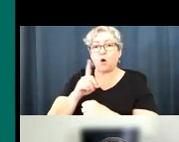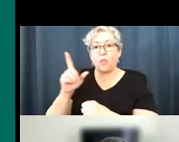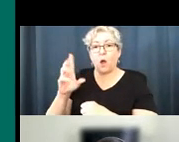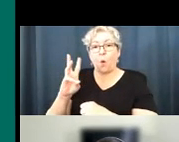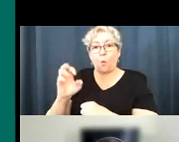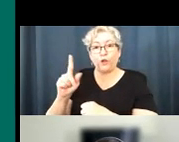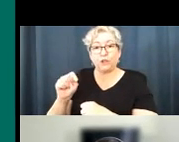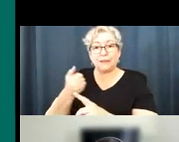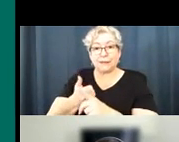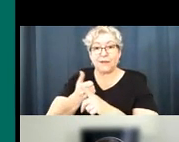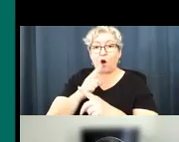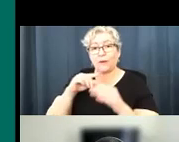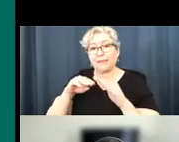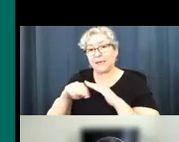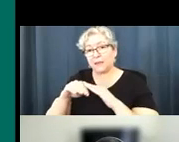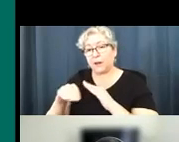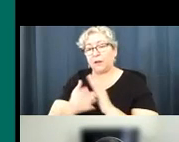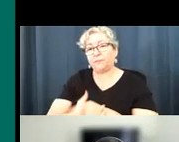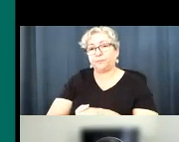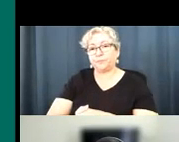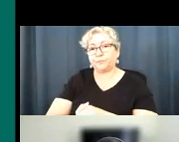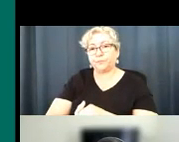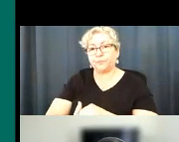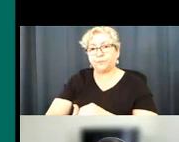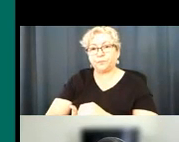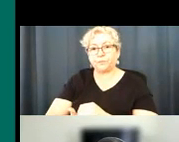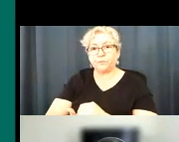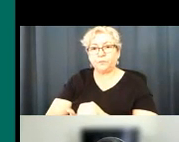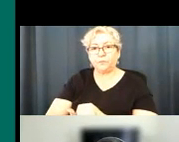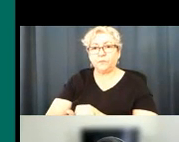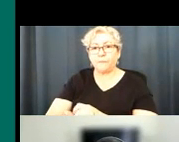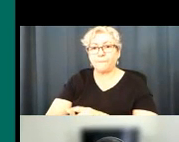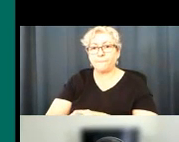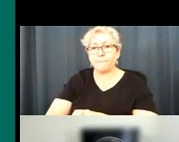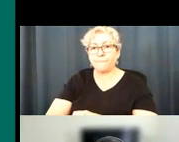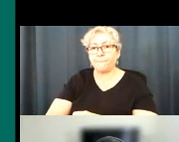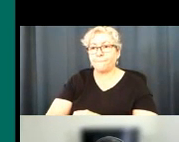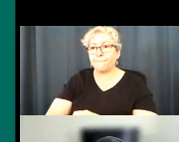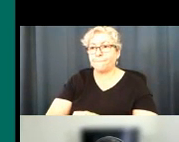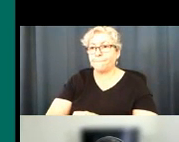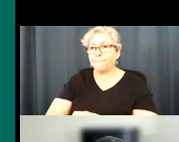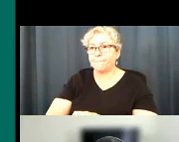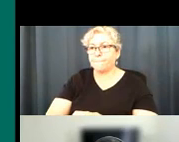del video player. Pero tiene que estar asegurarse que los widgets estén accesibles.